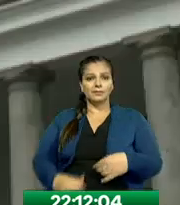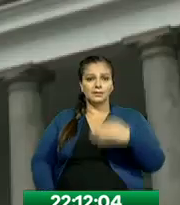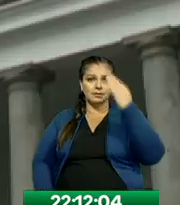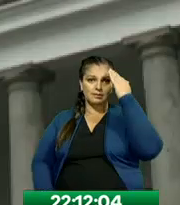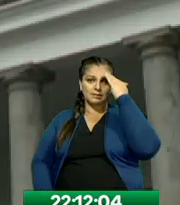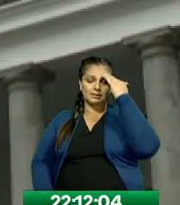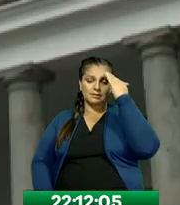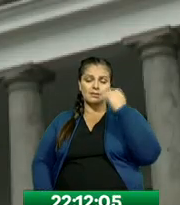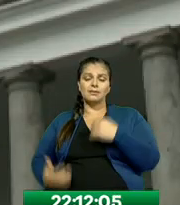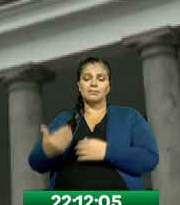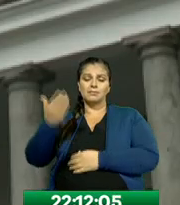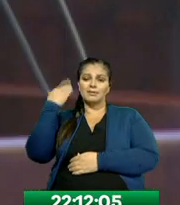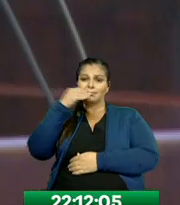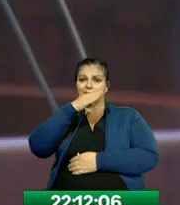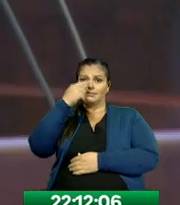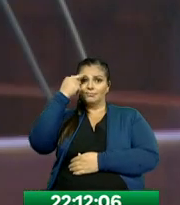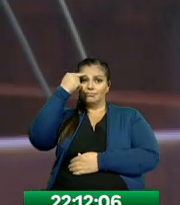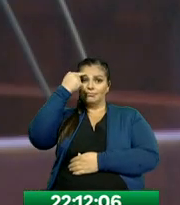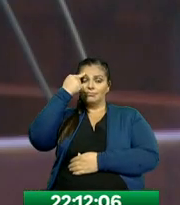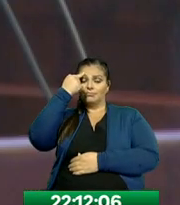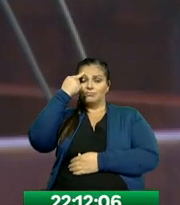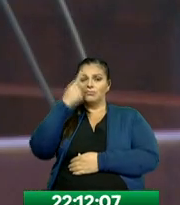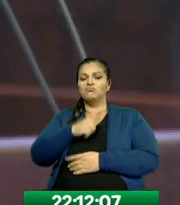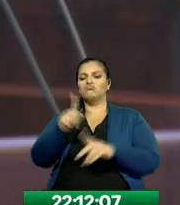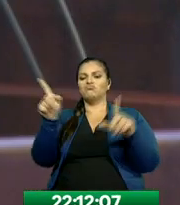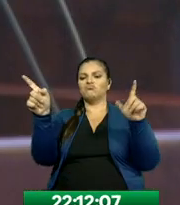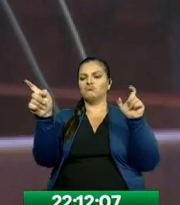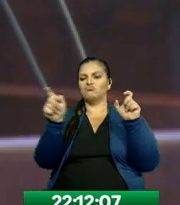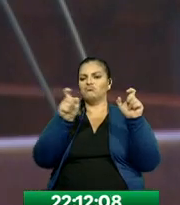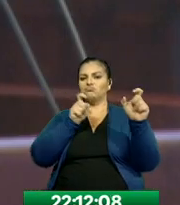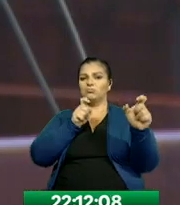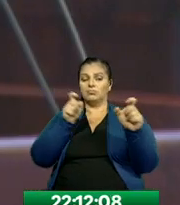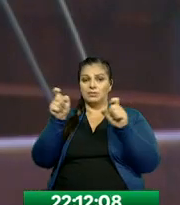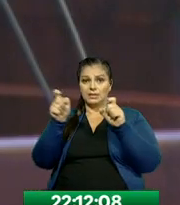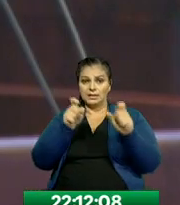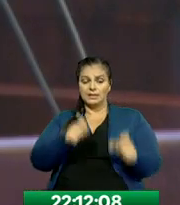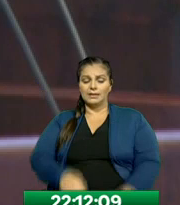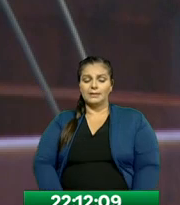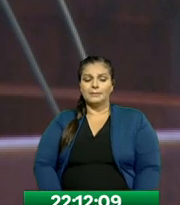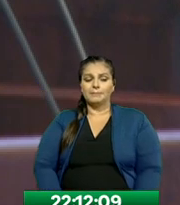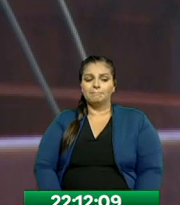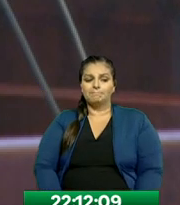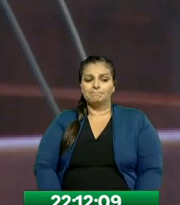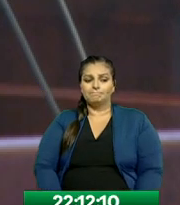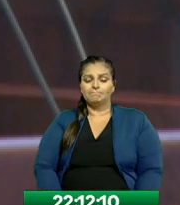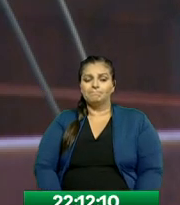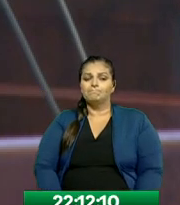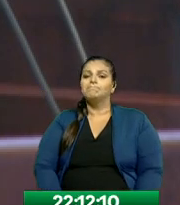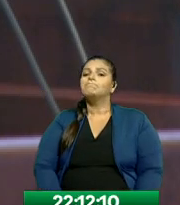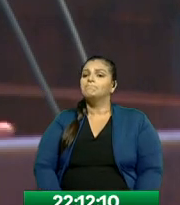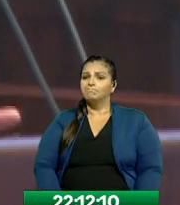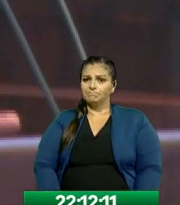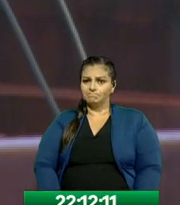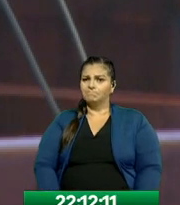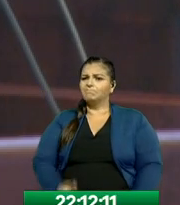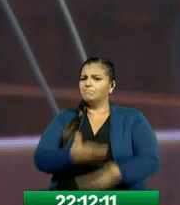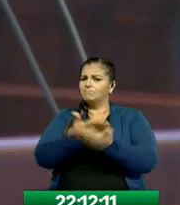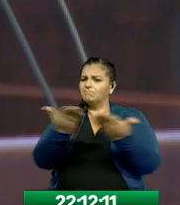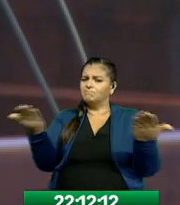él, en la década correísta. Podemos habernos equivocado. Yo al menos me siento cada